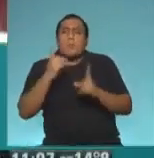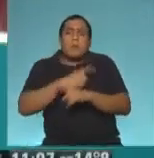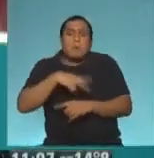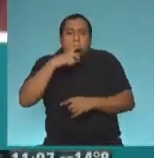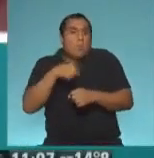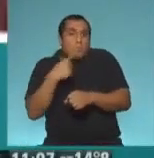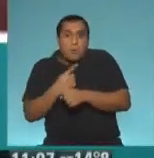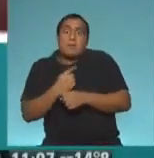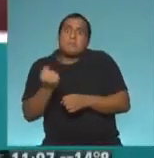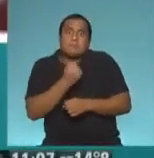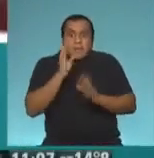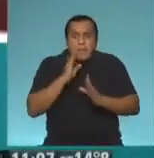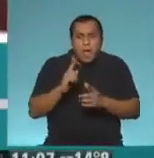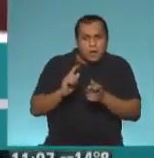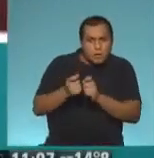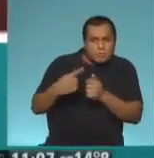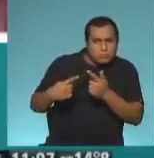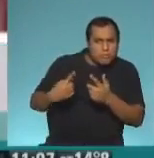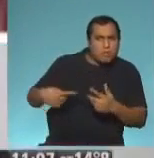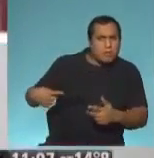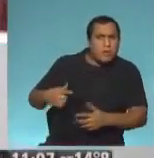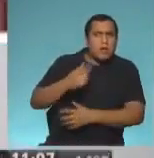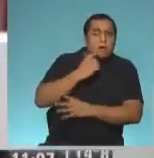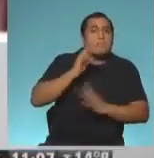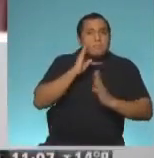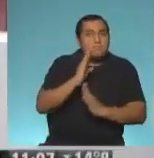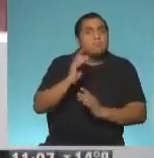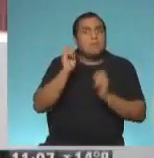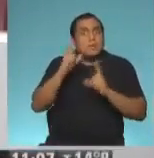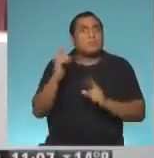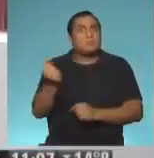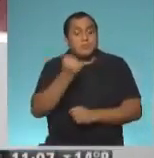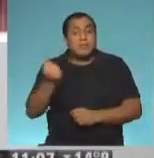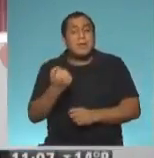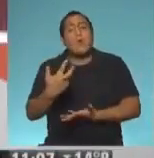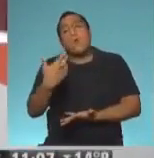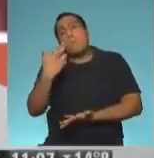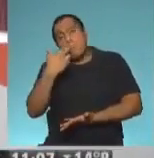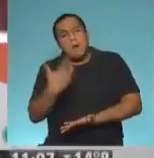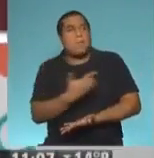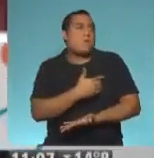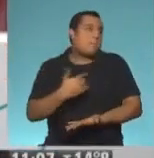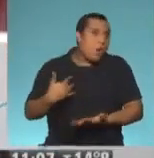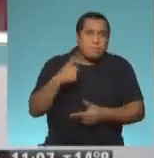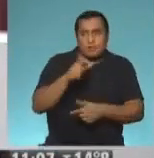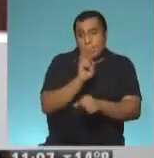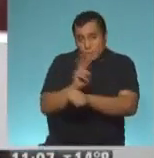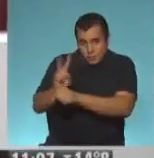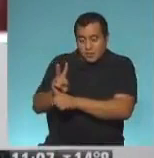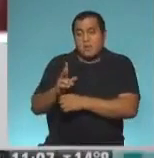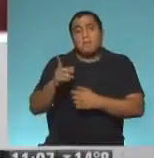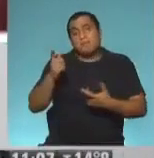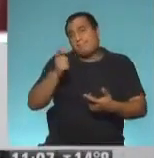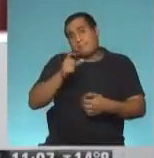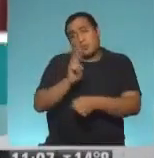es importante estar atentos a los cambios que pasan en ellos y también que los papás y las personas que los cuidan y los mismos usuarios, o